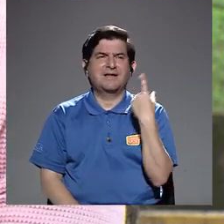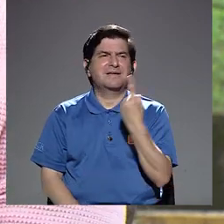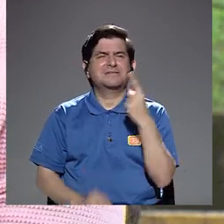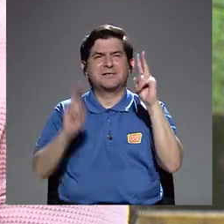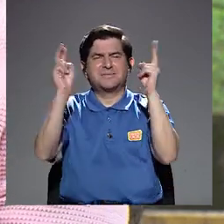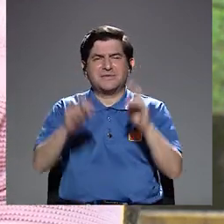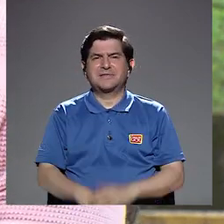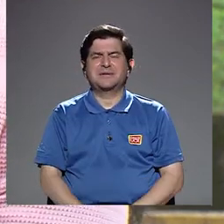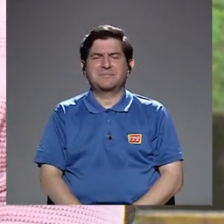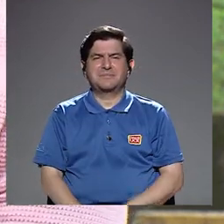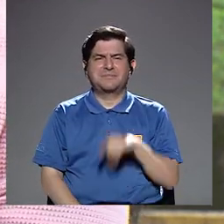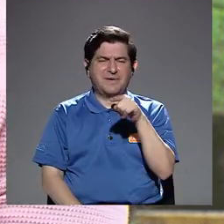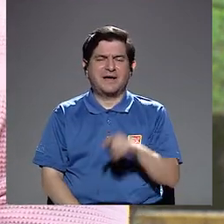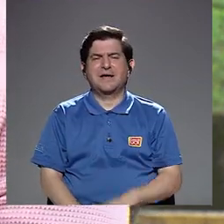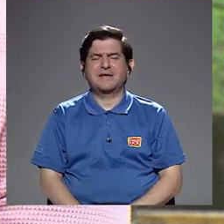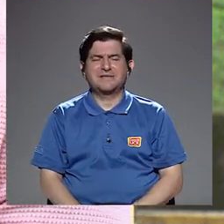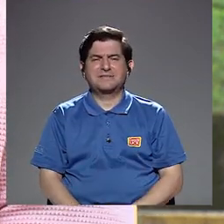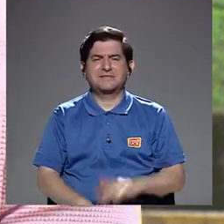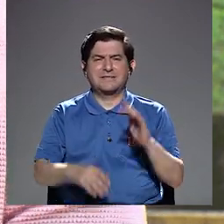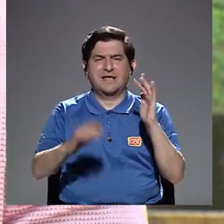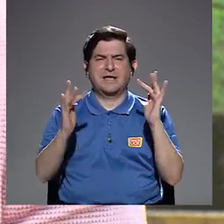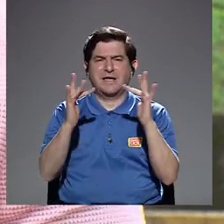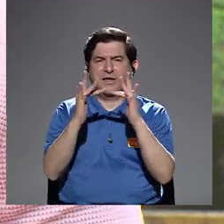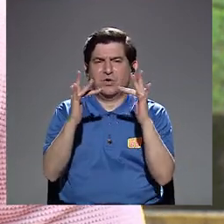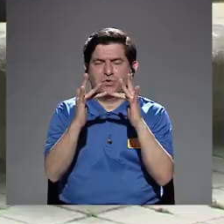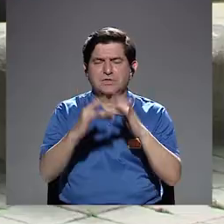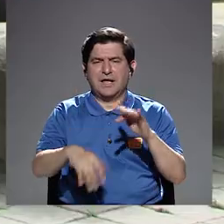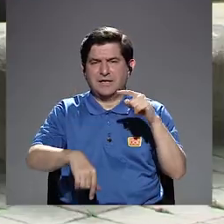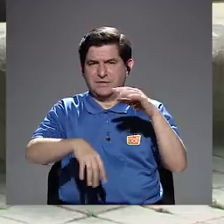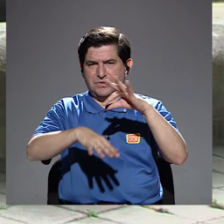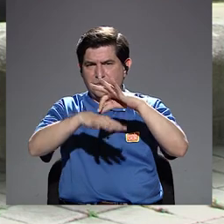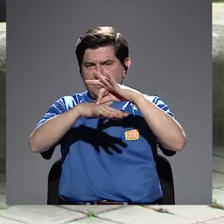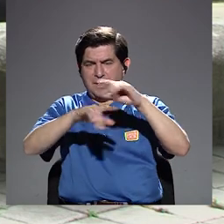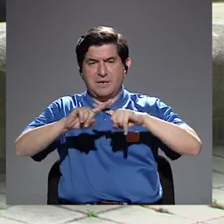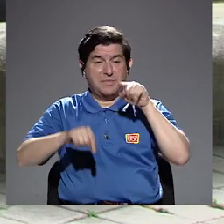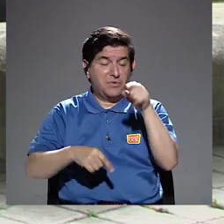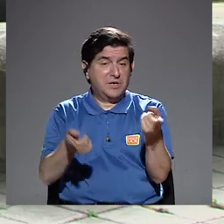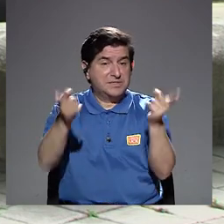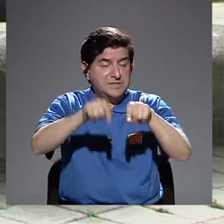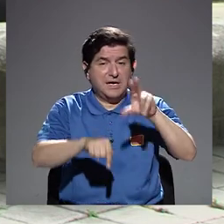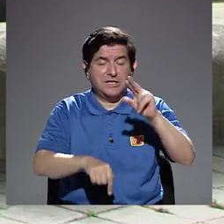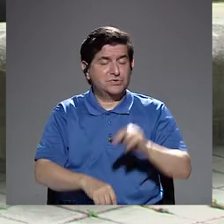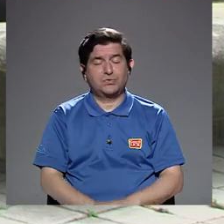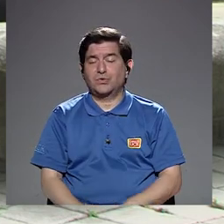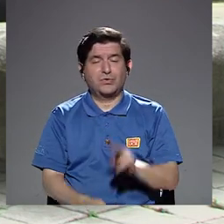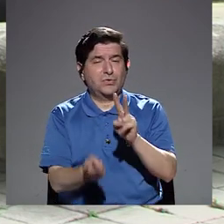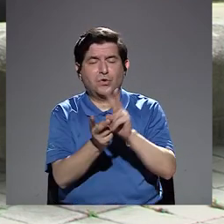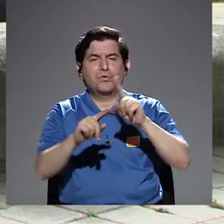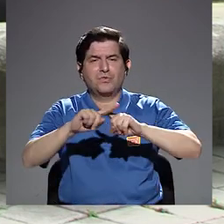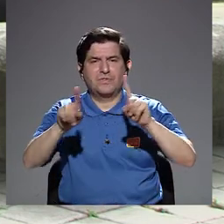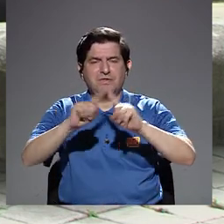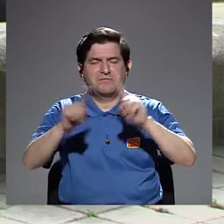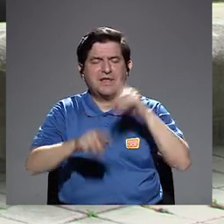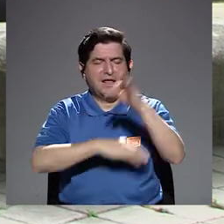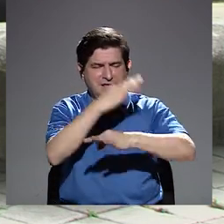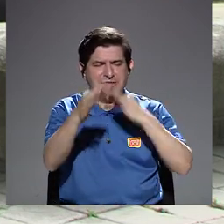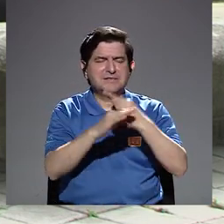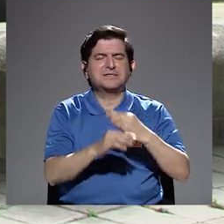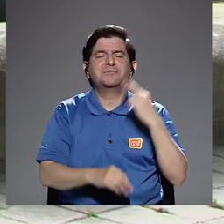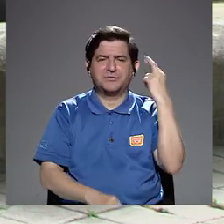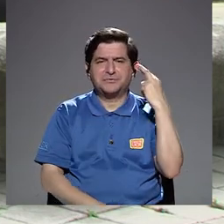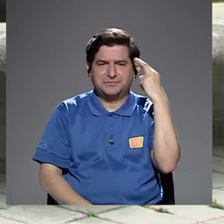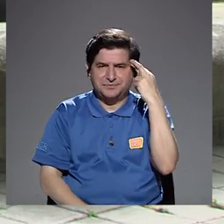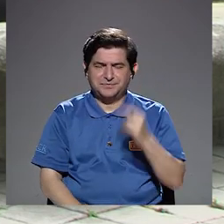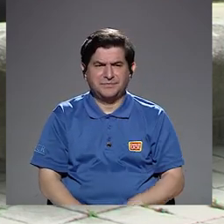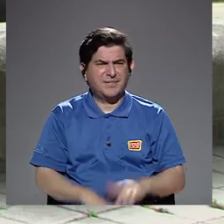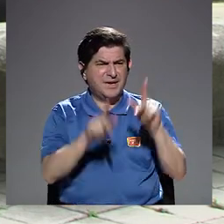de contacto, roce, fricción, piel-piel, pero en este caso no es por una vía sexual. Depende como de los serotipos. Okay. ¿Y cómo saben